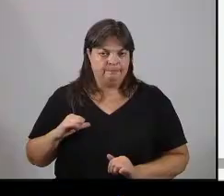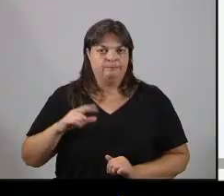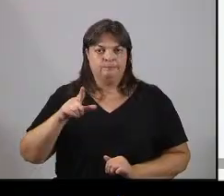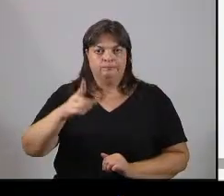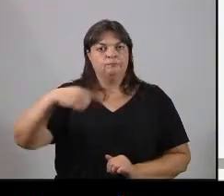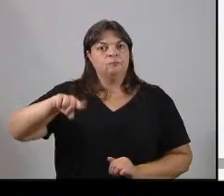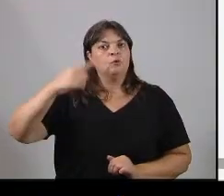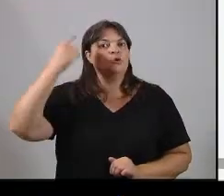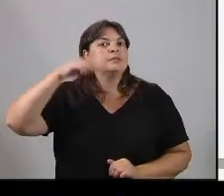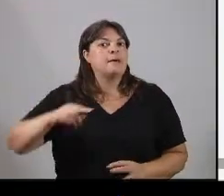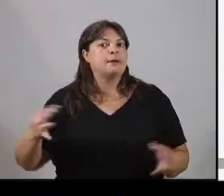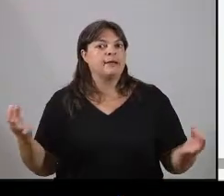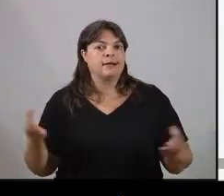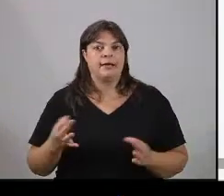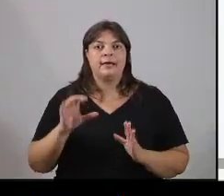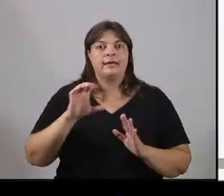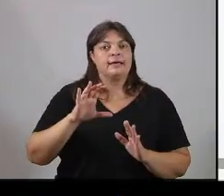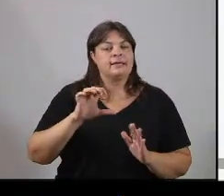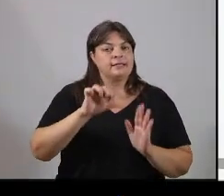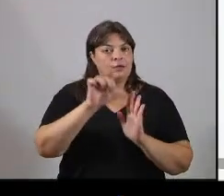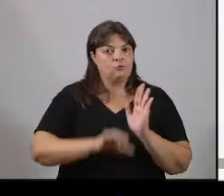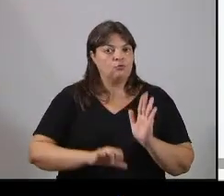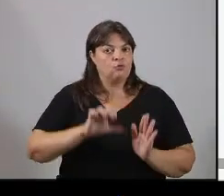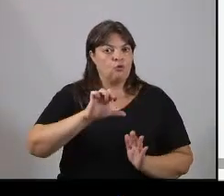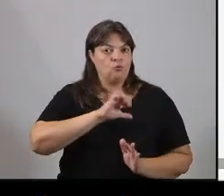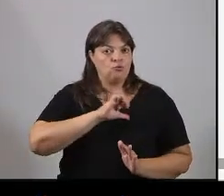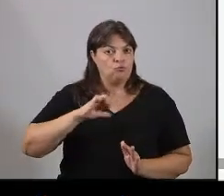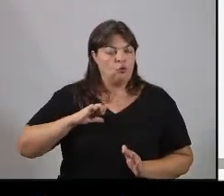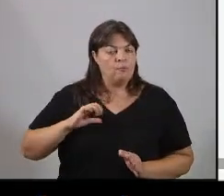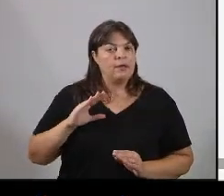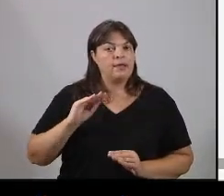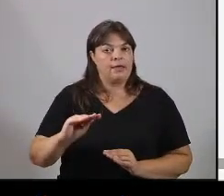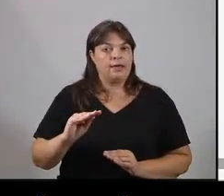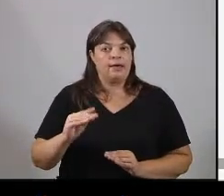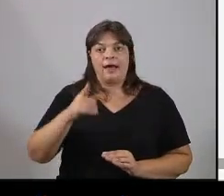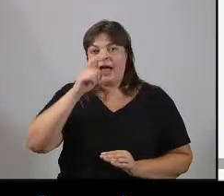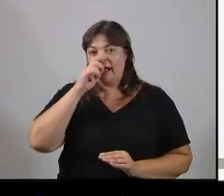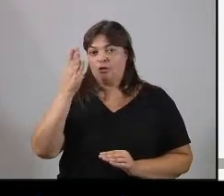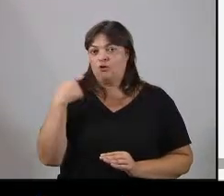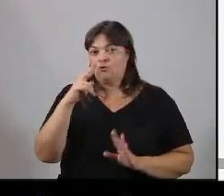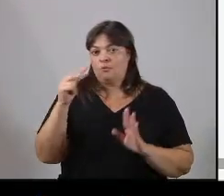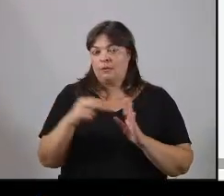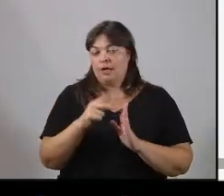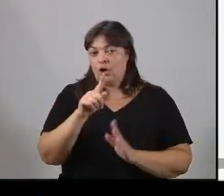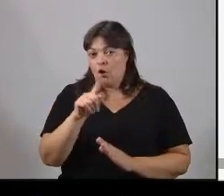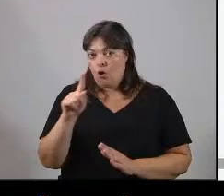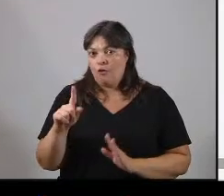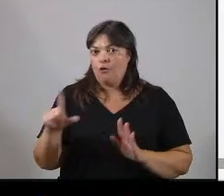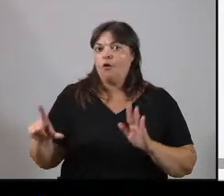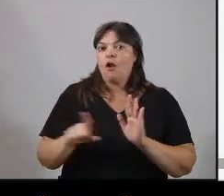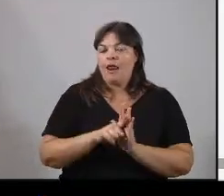el Estatuto de Autonomía, aprobado por esa modificación del año 2011, una ley orgánica, por lo tanto con